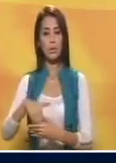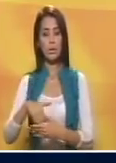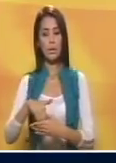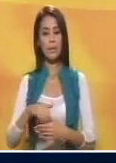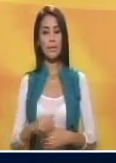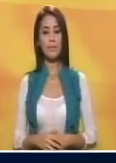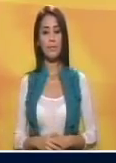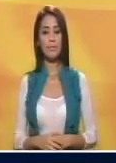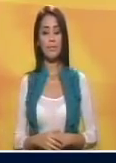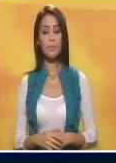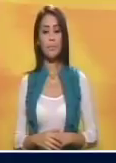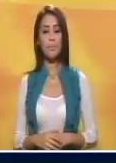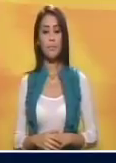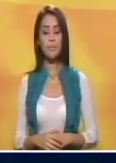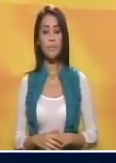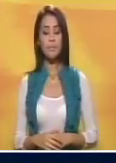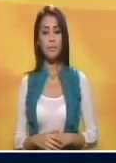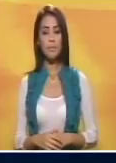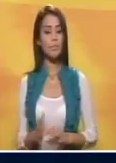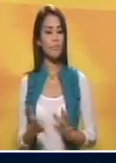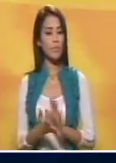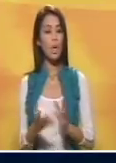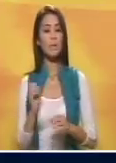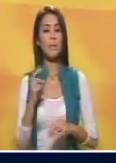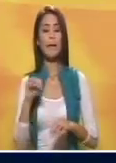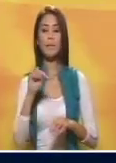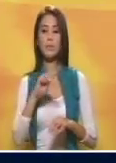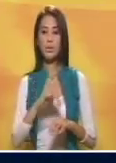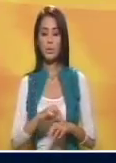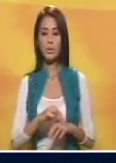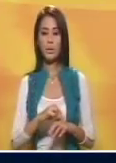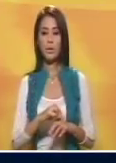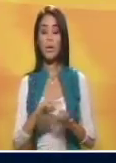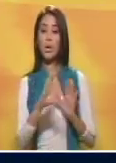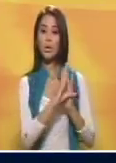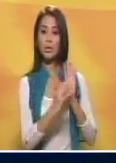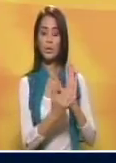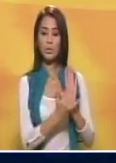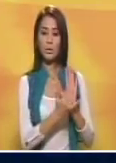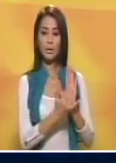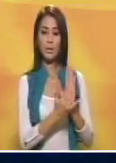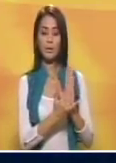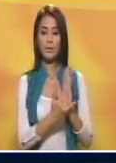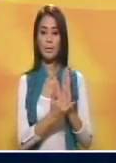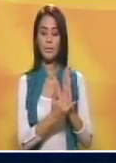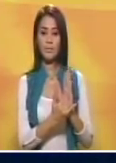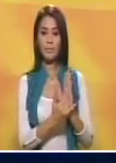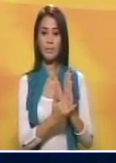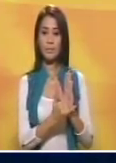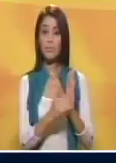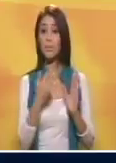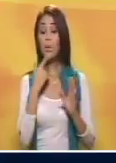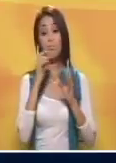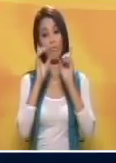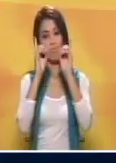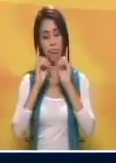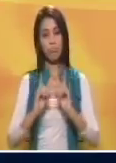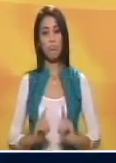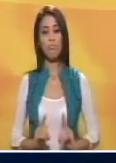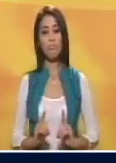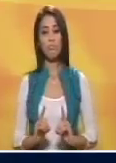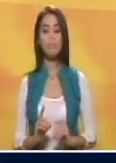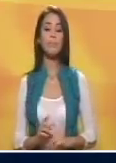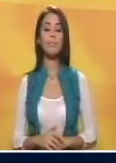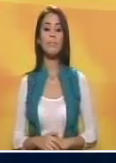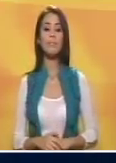ser consecuente con lo que la Asamblea Nacional Constituyente pueda decidir, y que sea,